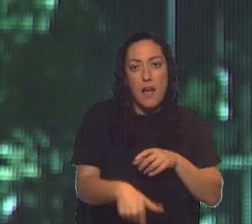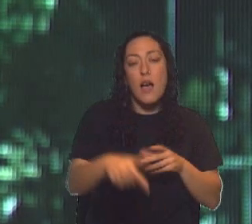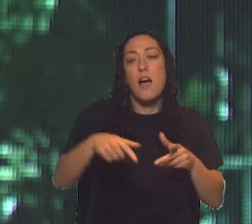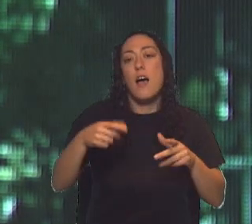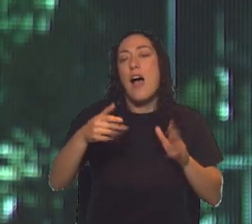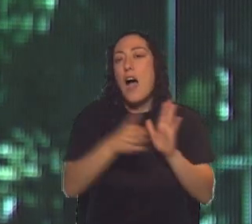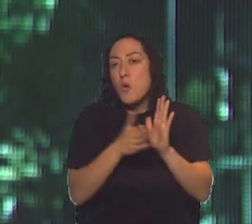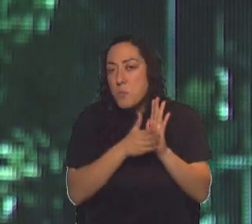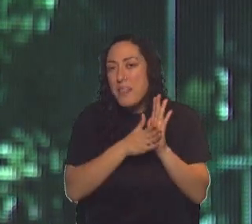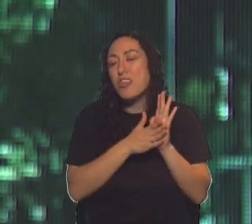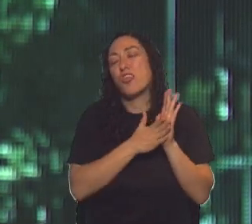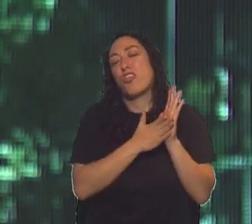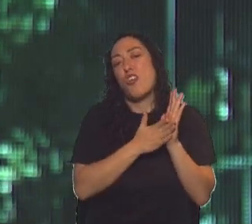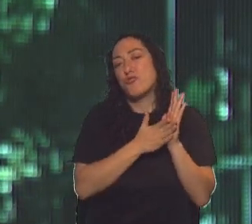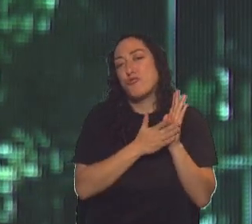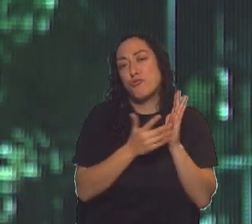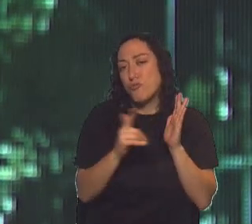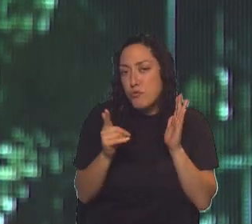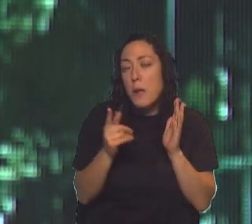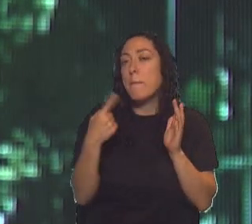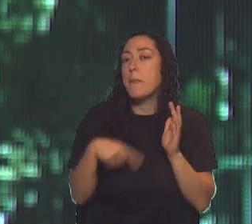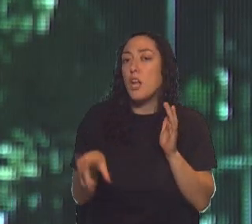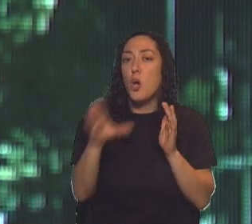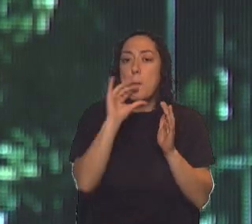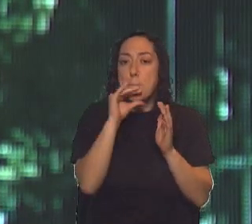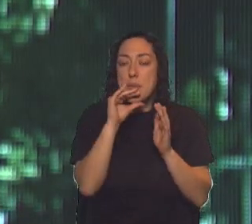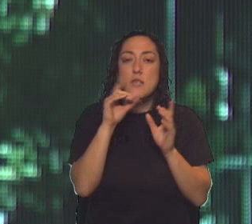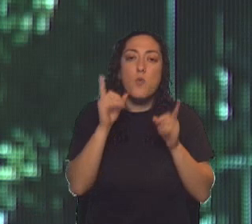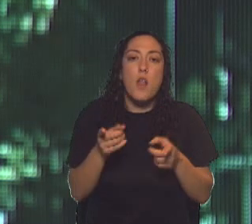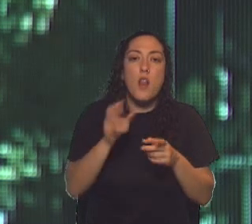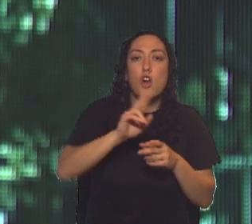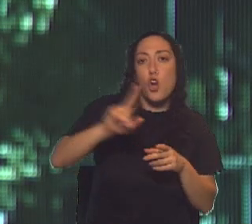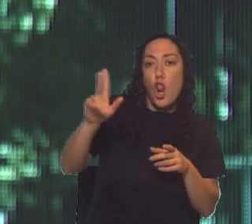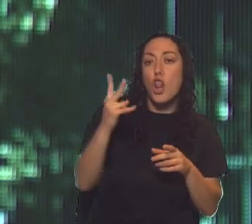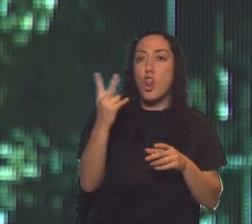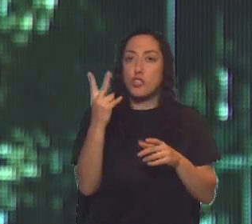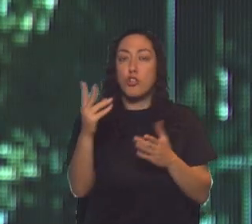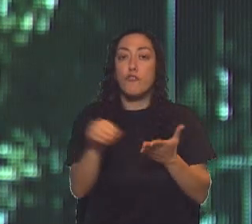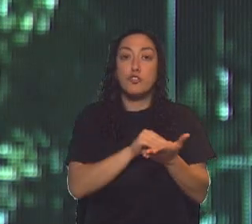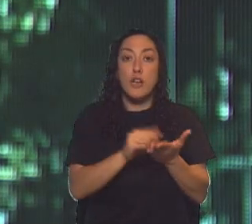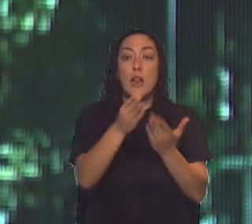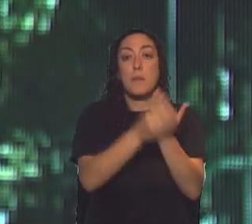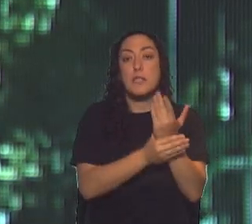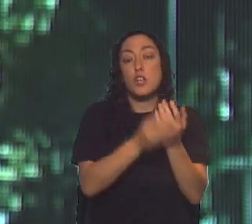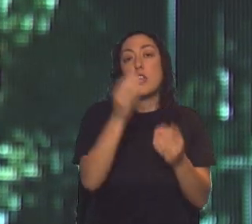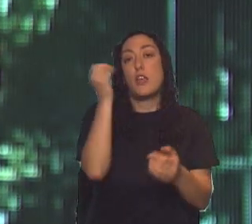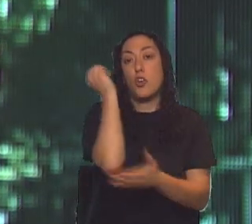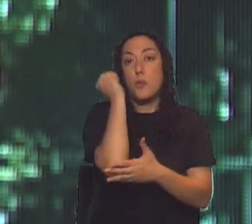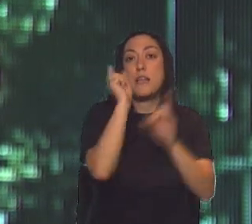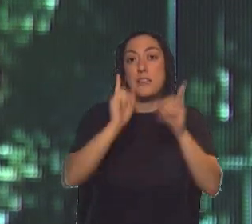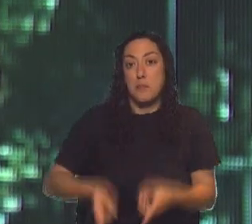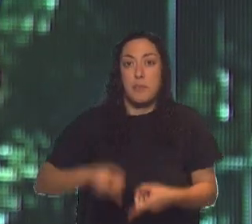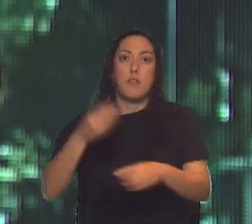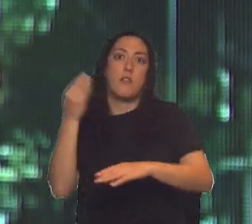argumentos para para mostrar en ese sentido Pero bueno él tiene ese doble rol no que es funcionario es el ministro de economía y es candidato bueno